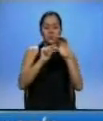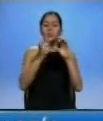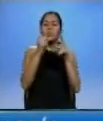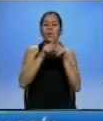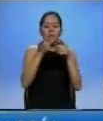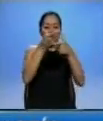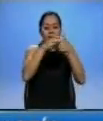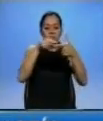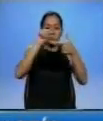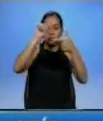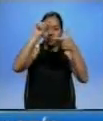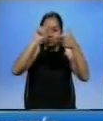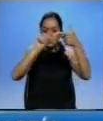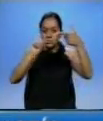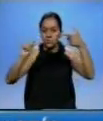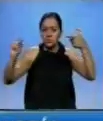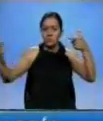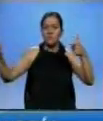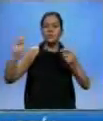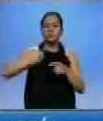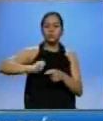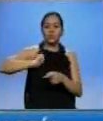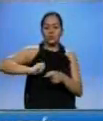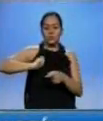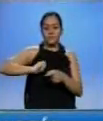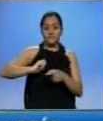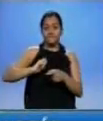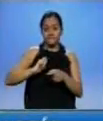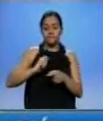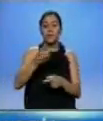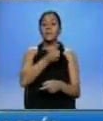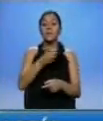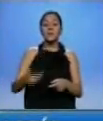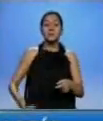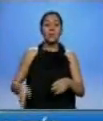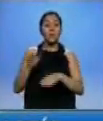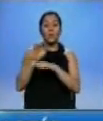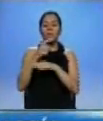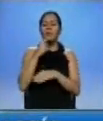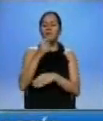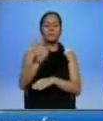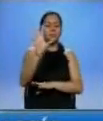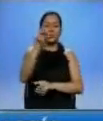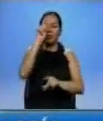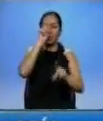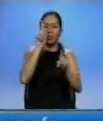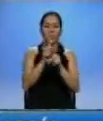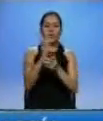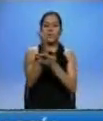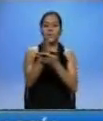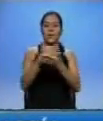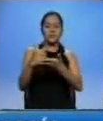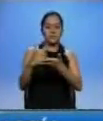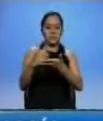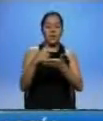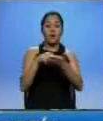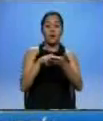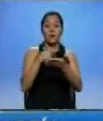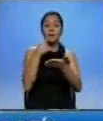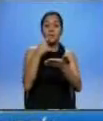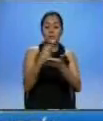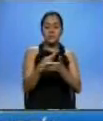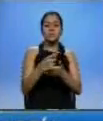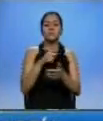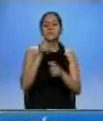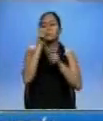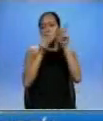recibir incorporado a sus haberes. El presidente de la República vetó parcialmente el cuerpo legal. En tanto, la